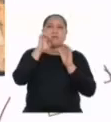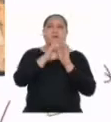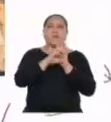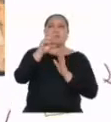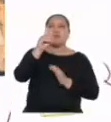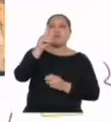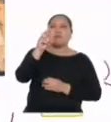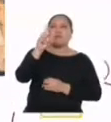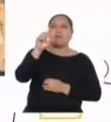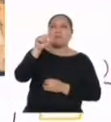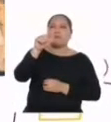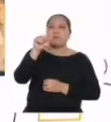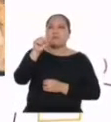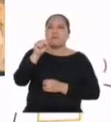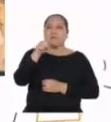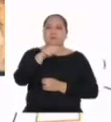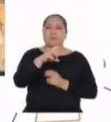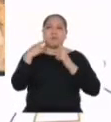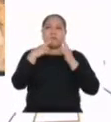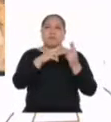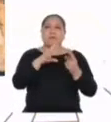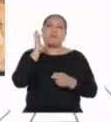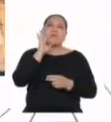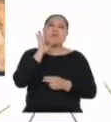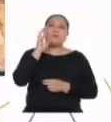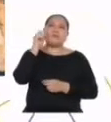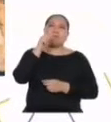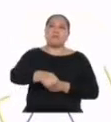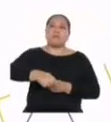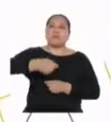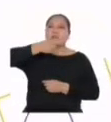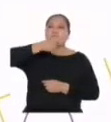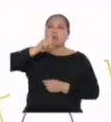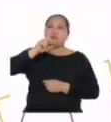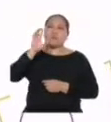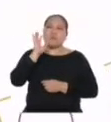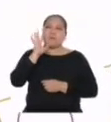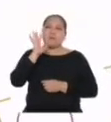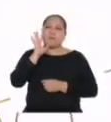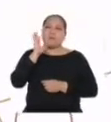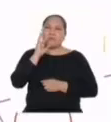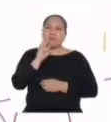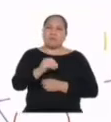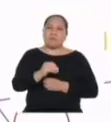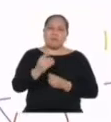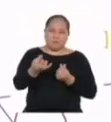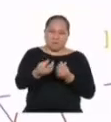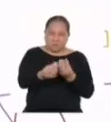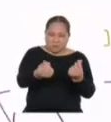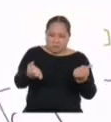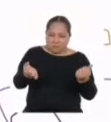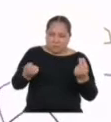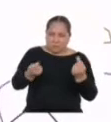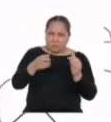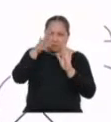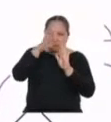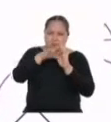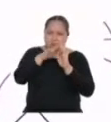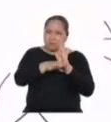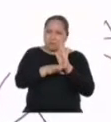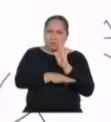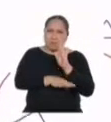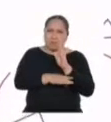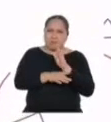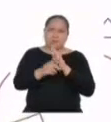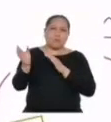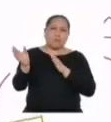dragas usan el río como zona de desechos, entonces las aguas se tornan excesivamente turbias, disminuyendo la